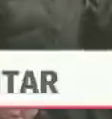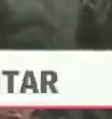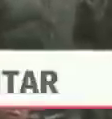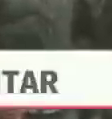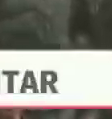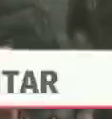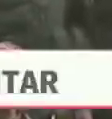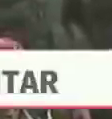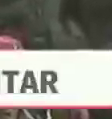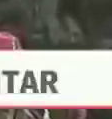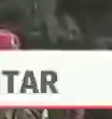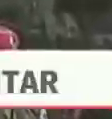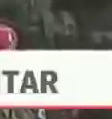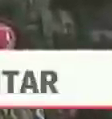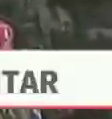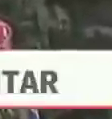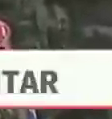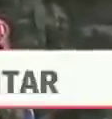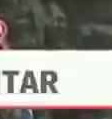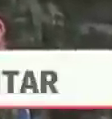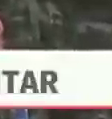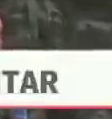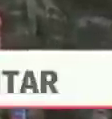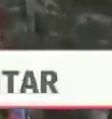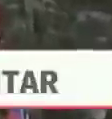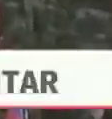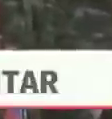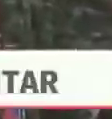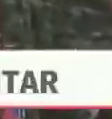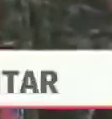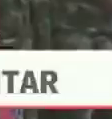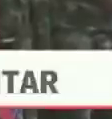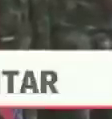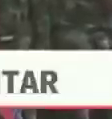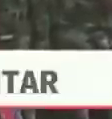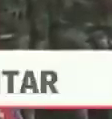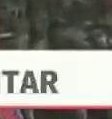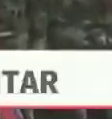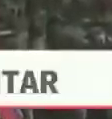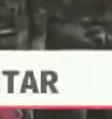¡Allá los que vienen de último! ¡Al trote mar!